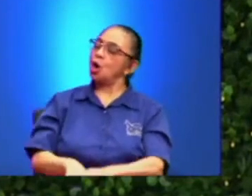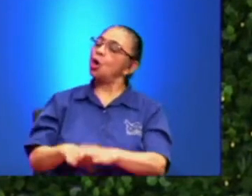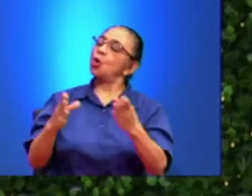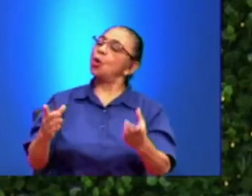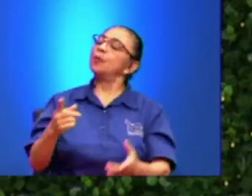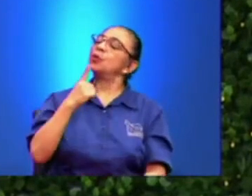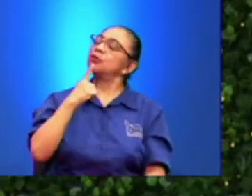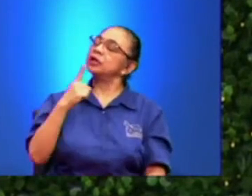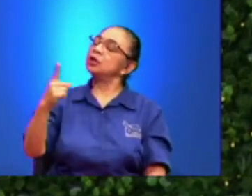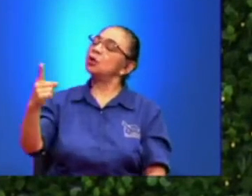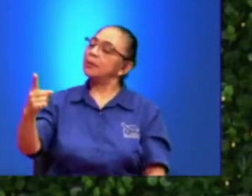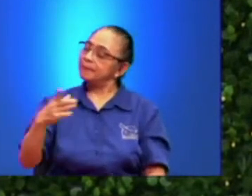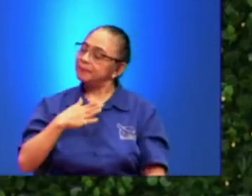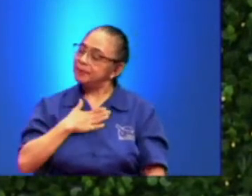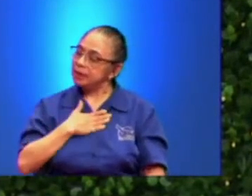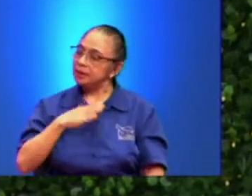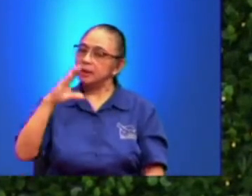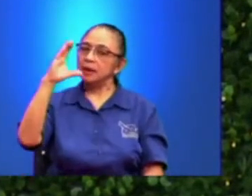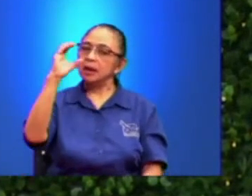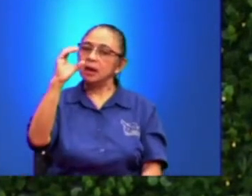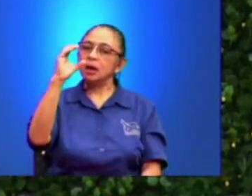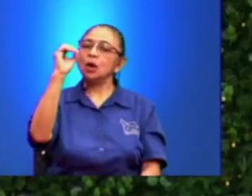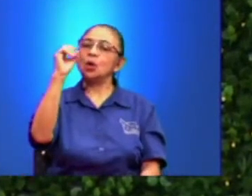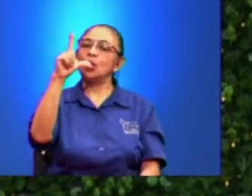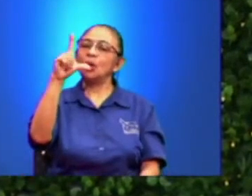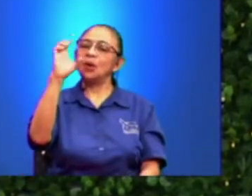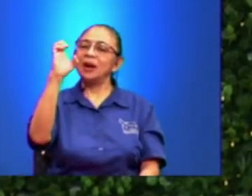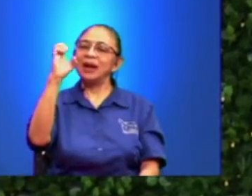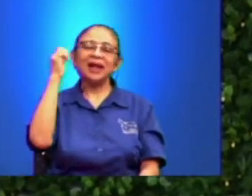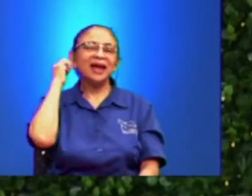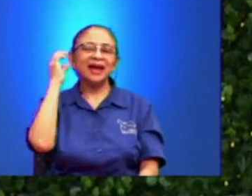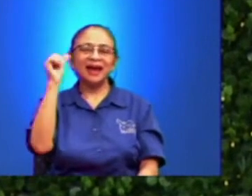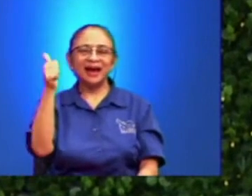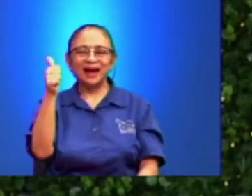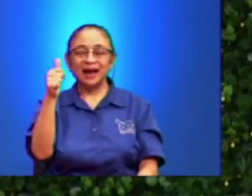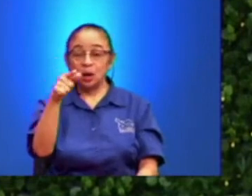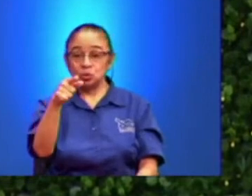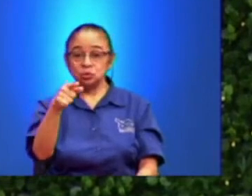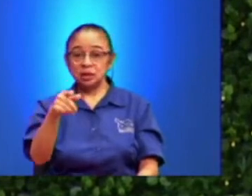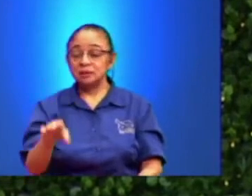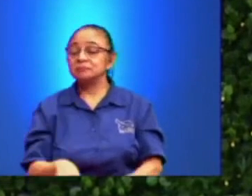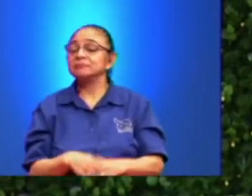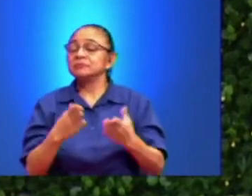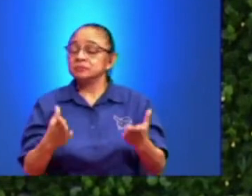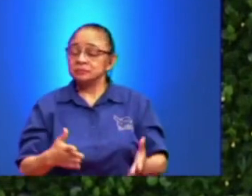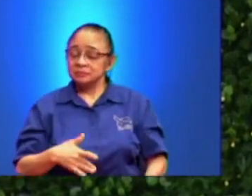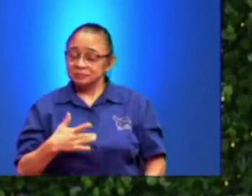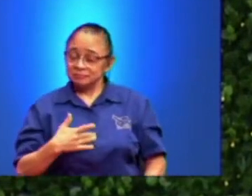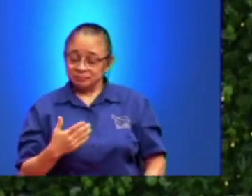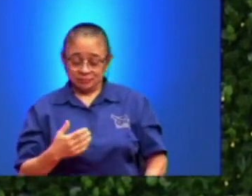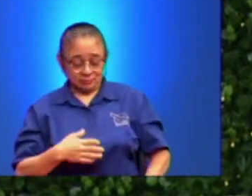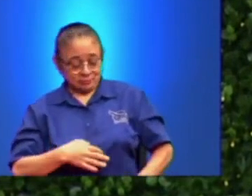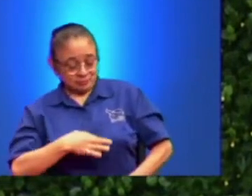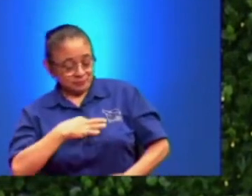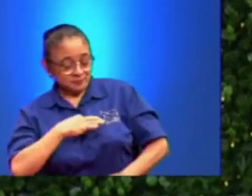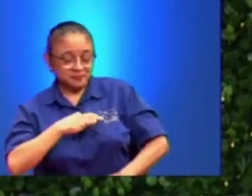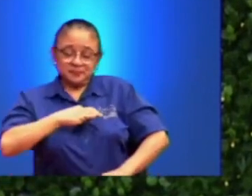dijo mi colega a usted cómo se siente el pipita